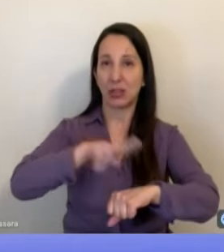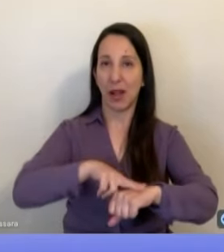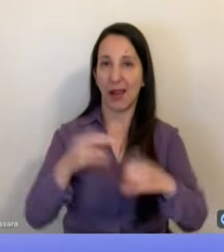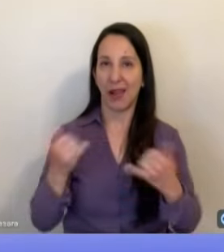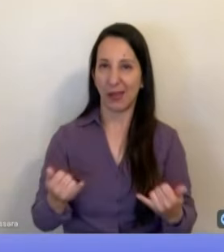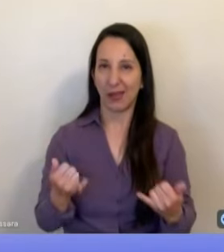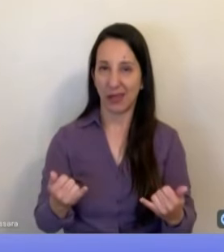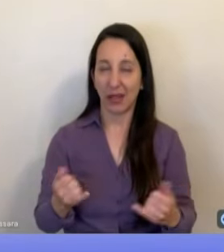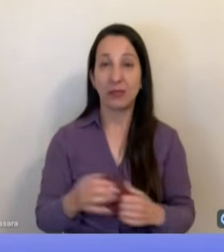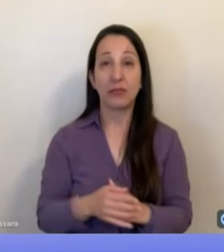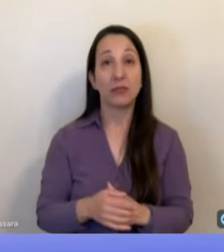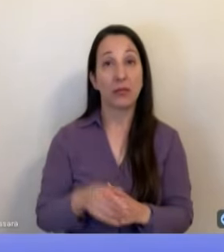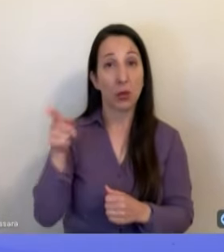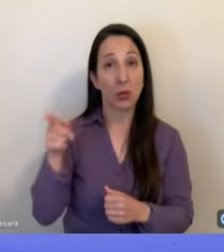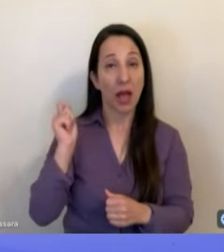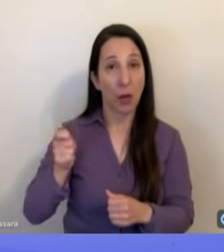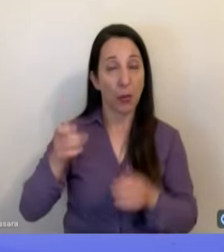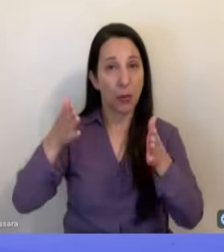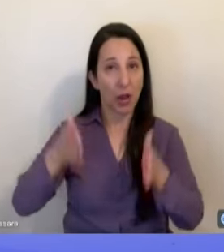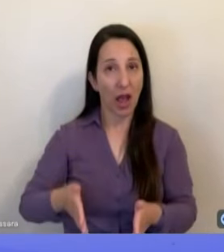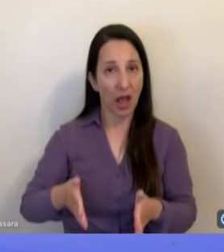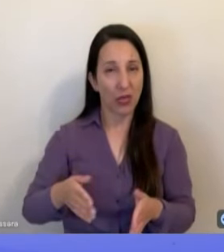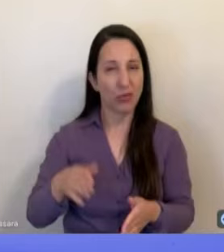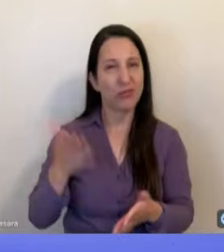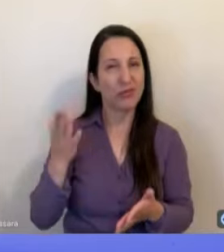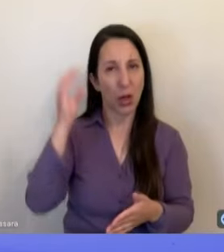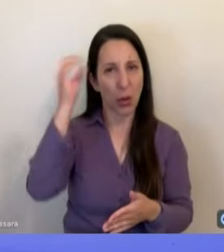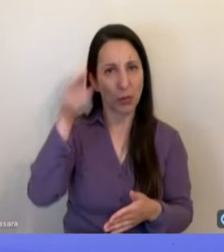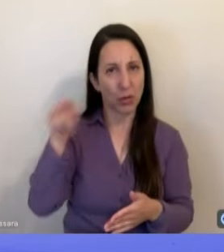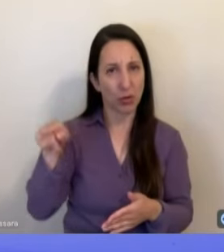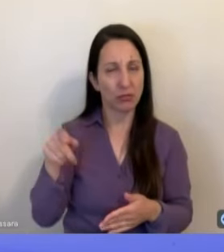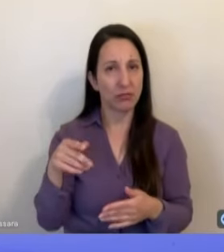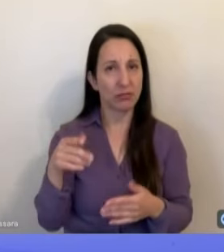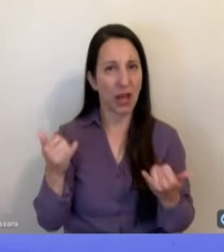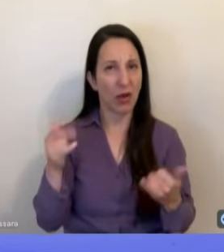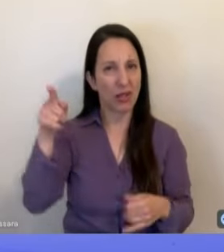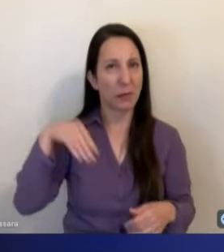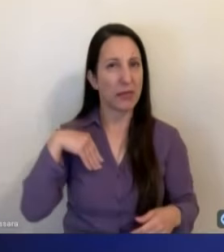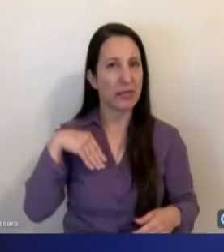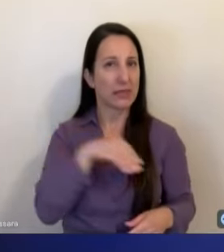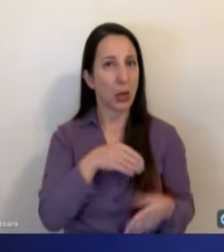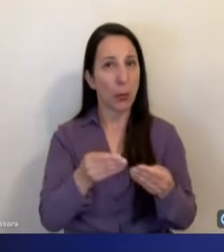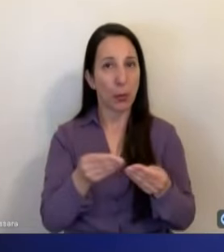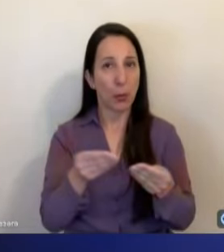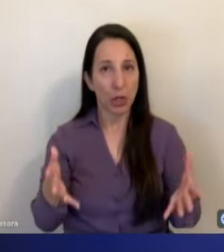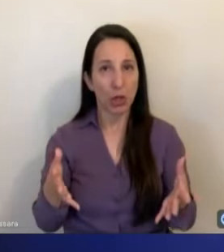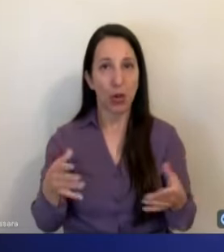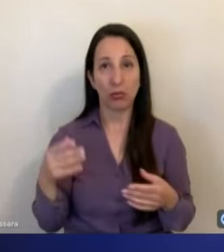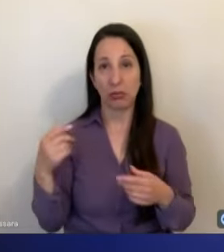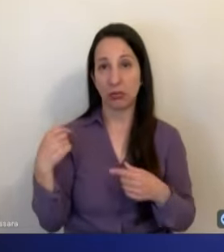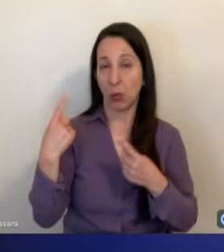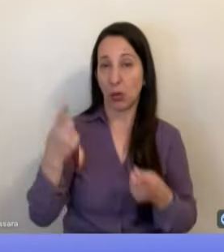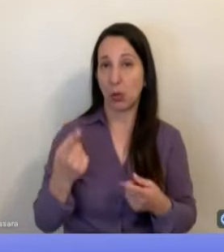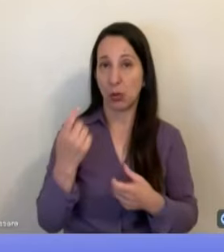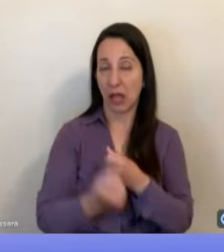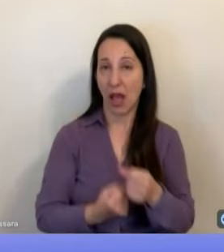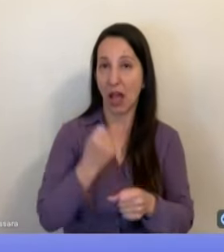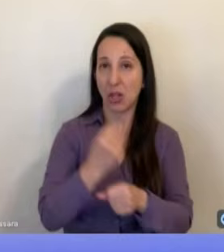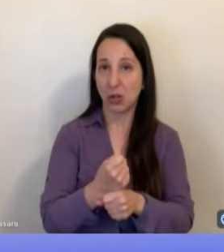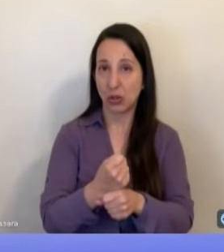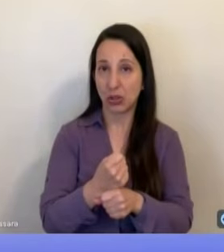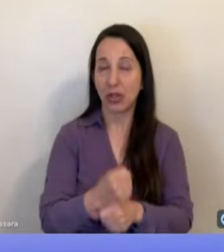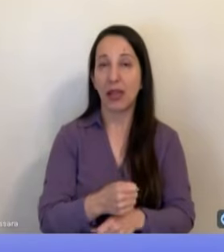abogado constitucionalista, ¿qué opinión le merece el papel que está jugando el Ministerio Público en los últimos años? Y no solo eso,